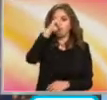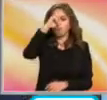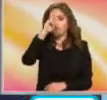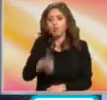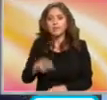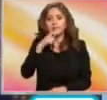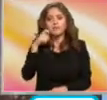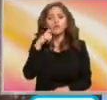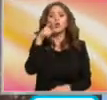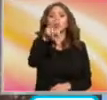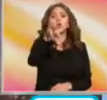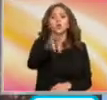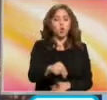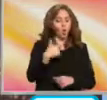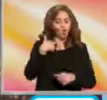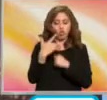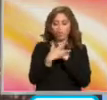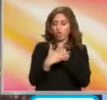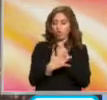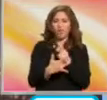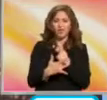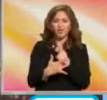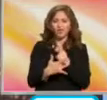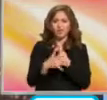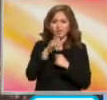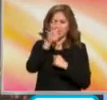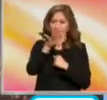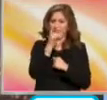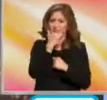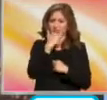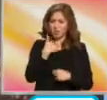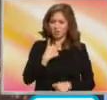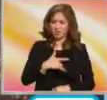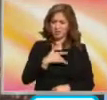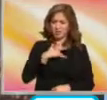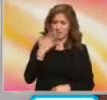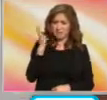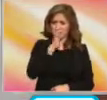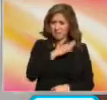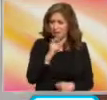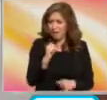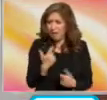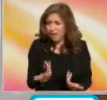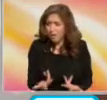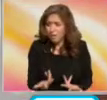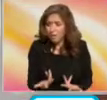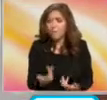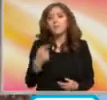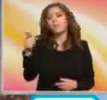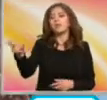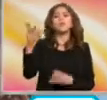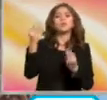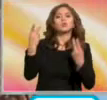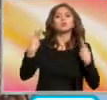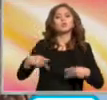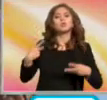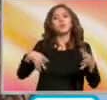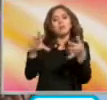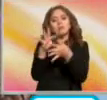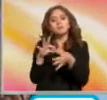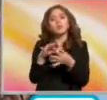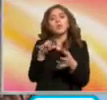no te toques y quizá es lo que estoy sintiendo es muy malo. Yo, por ejemplo, tengo pacientes que me cuentan, ¿no?, cómo fue este despertar sexual y la idea